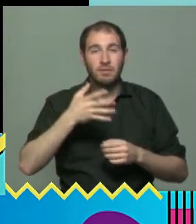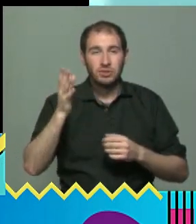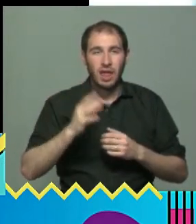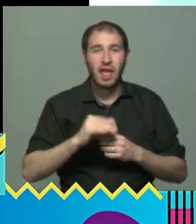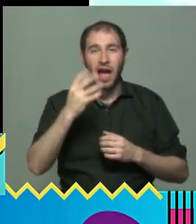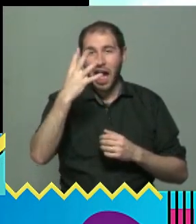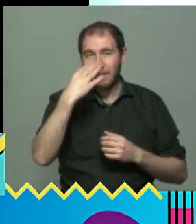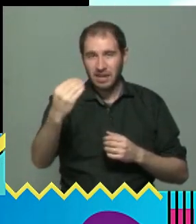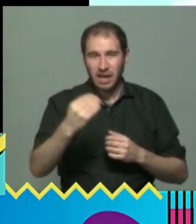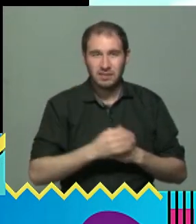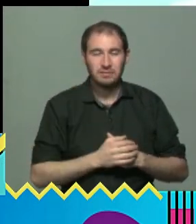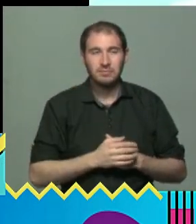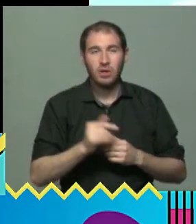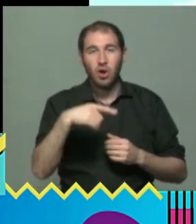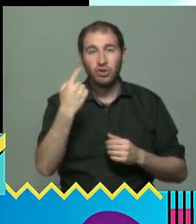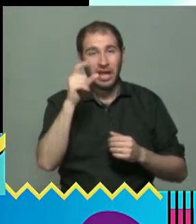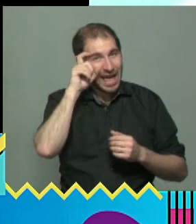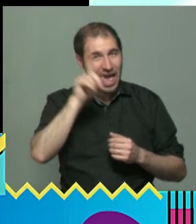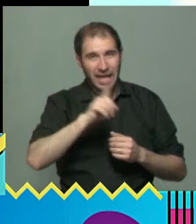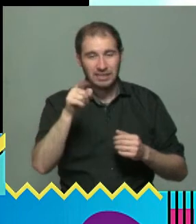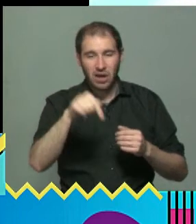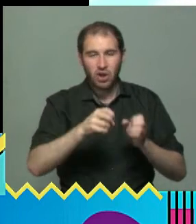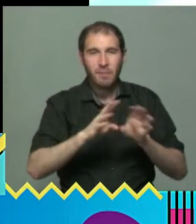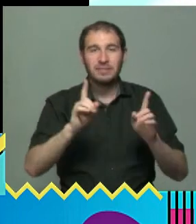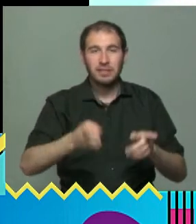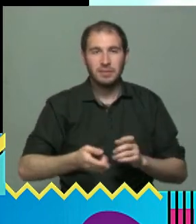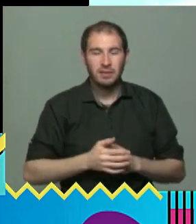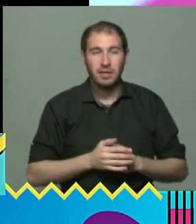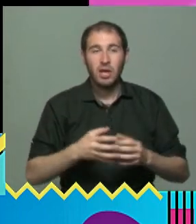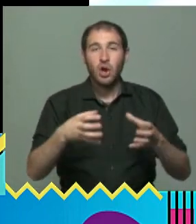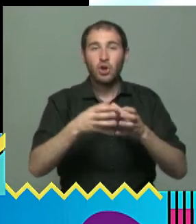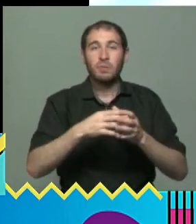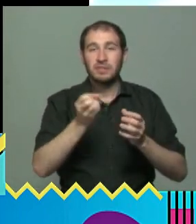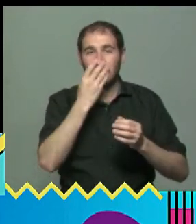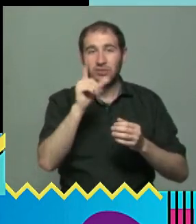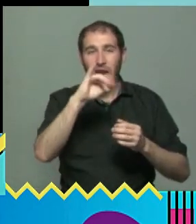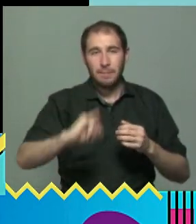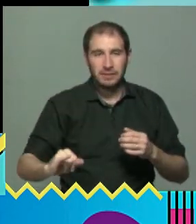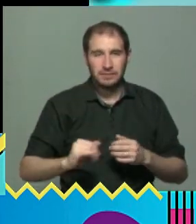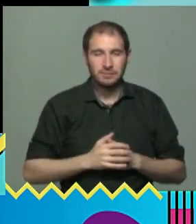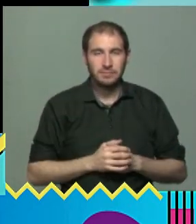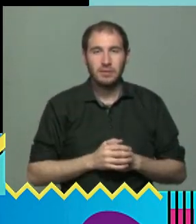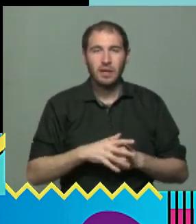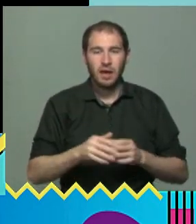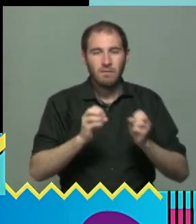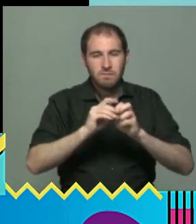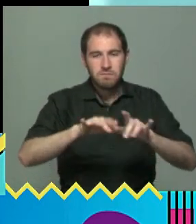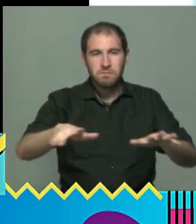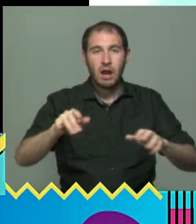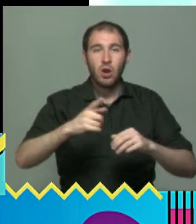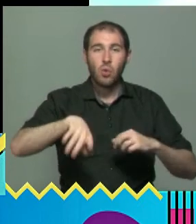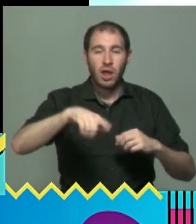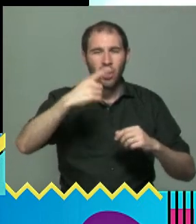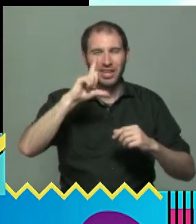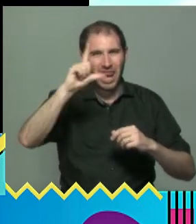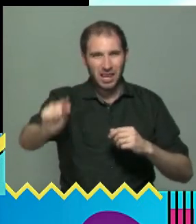en Alvear y en lo que es el este comienza ahora también a funcionar el equipo en Santa Rosa y La Paz. Entonces se expande a aquellas otras zonas